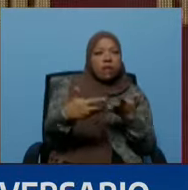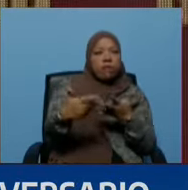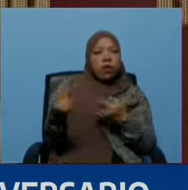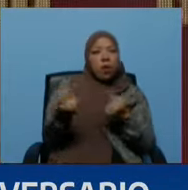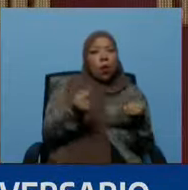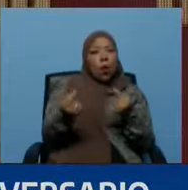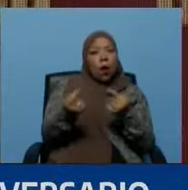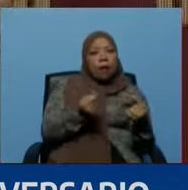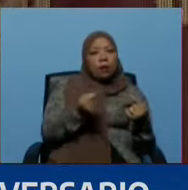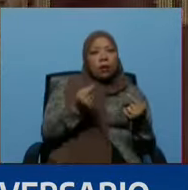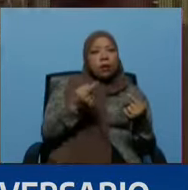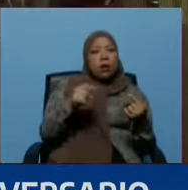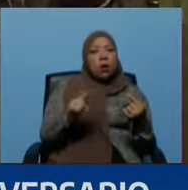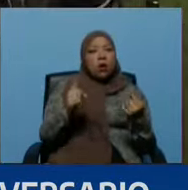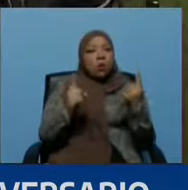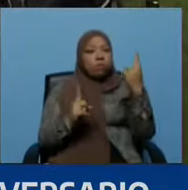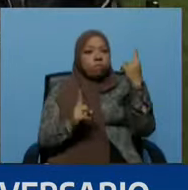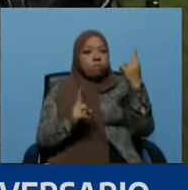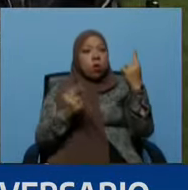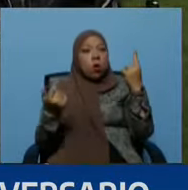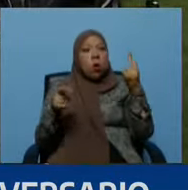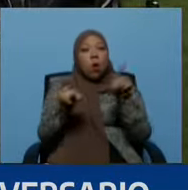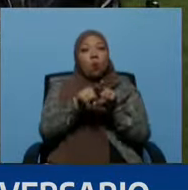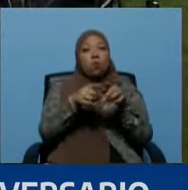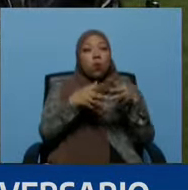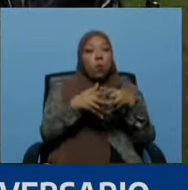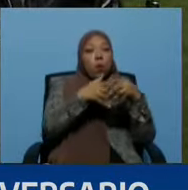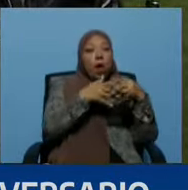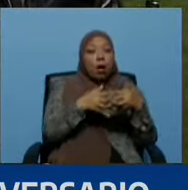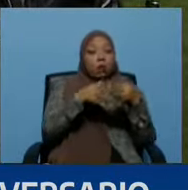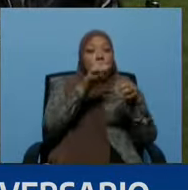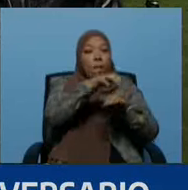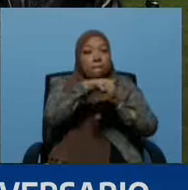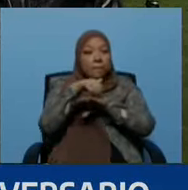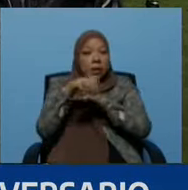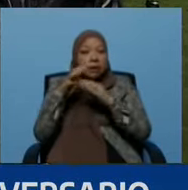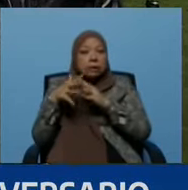David frente al Goliat, el Mox. El Goliat Imperio.